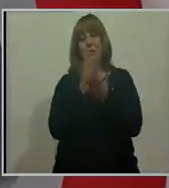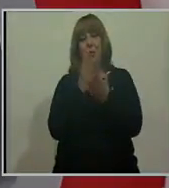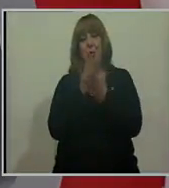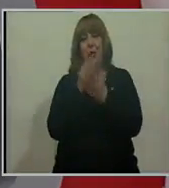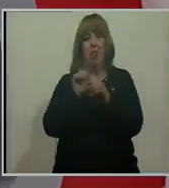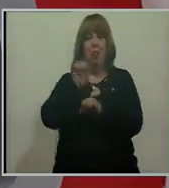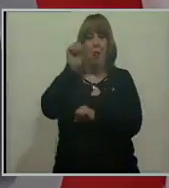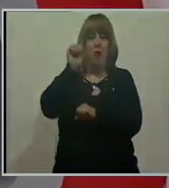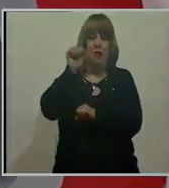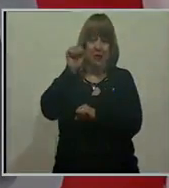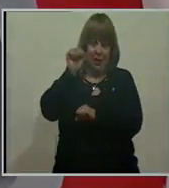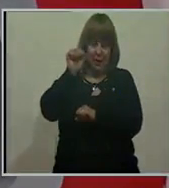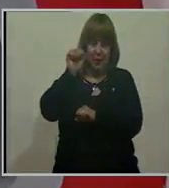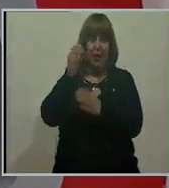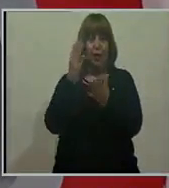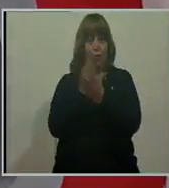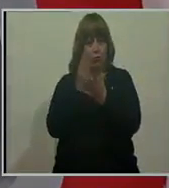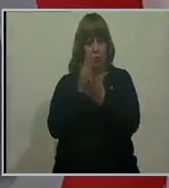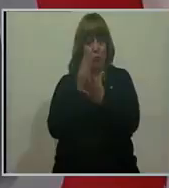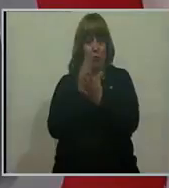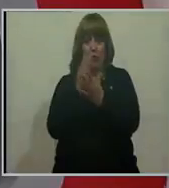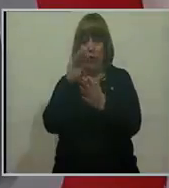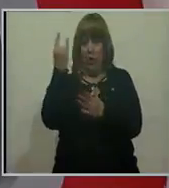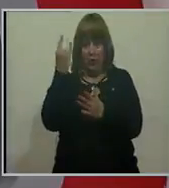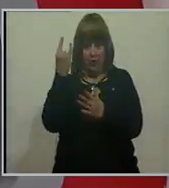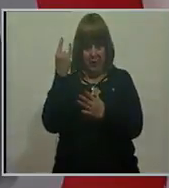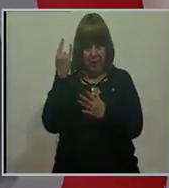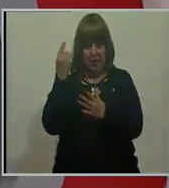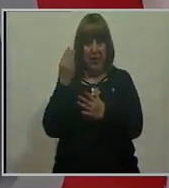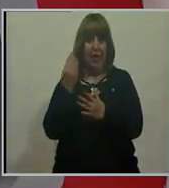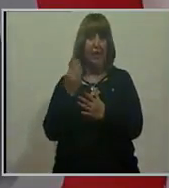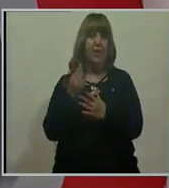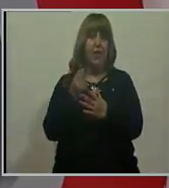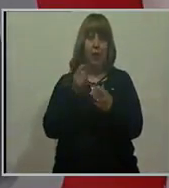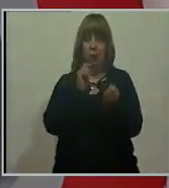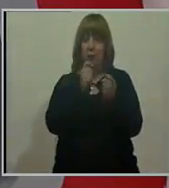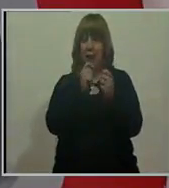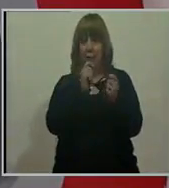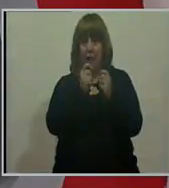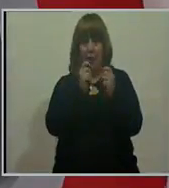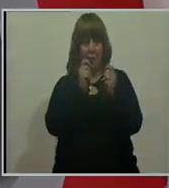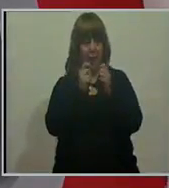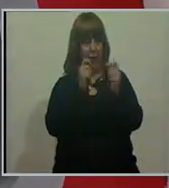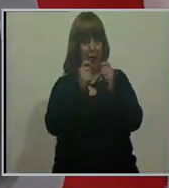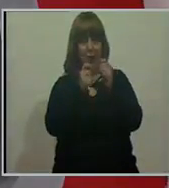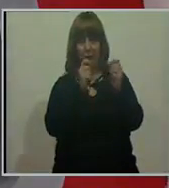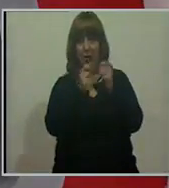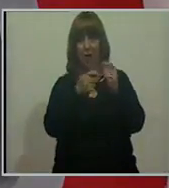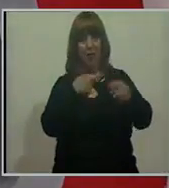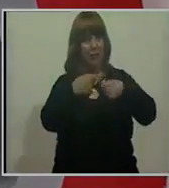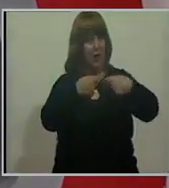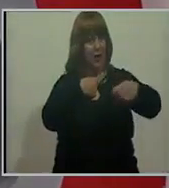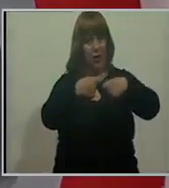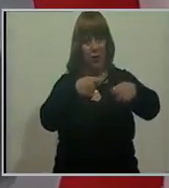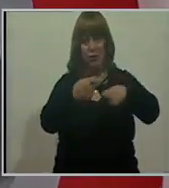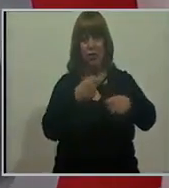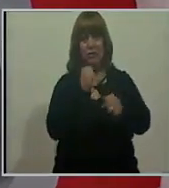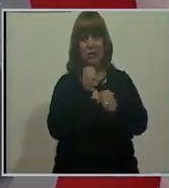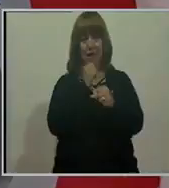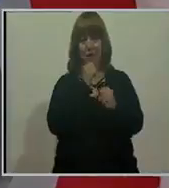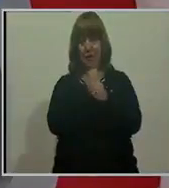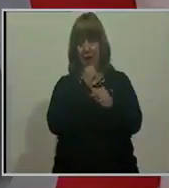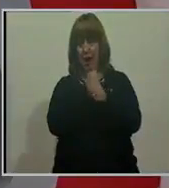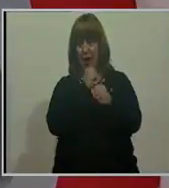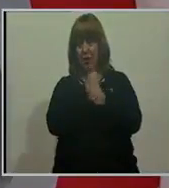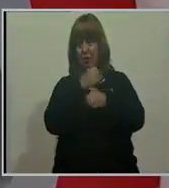sea actualizable y que siempre estén siempre en cambios, un cambiando, mercado laboral, que hay un claro, mercado laboral grande que se mueve mucho,